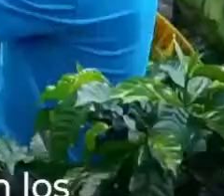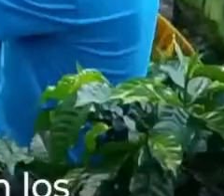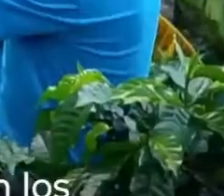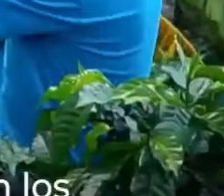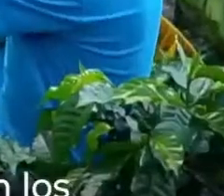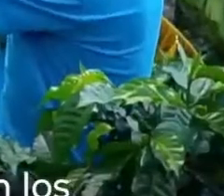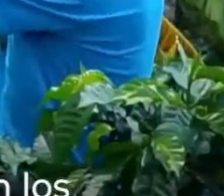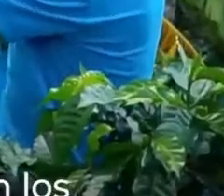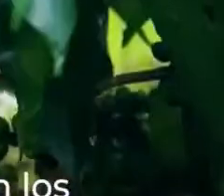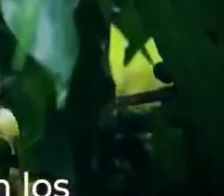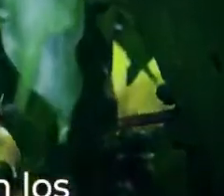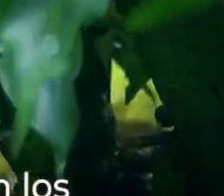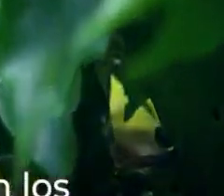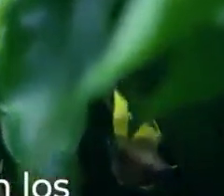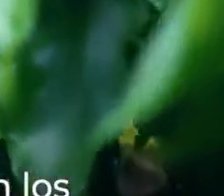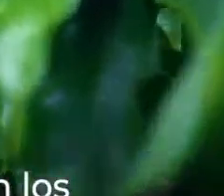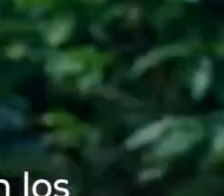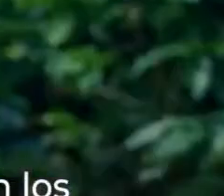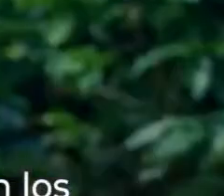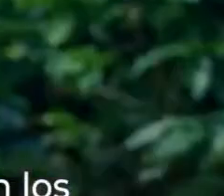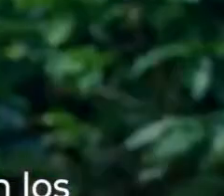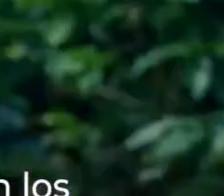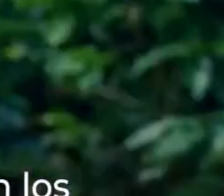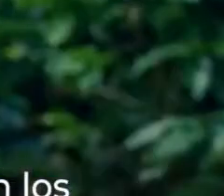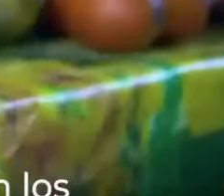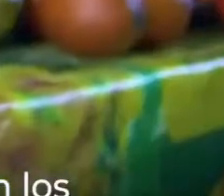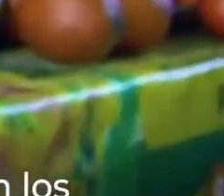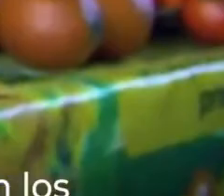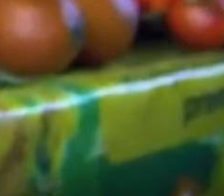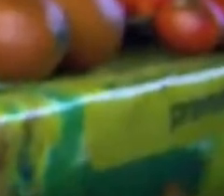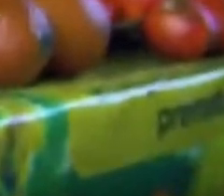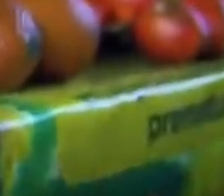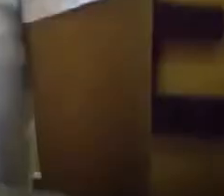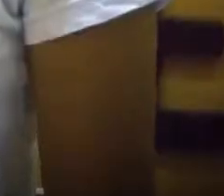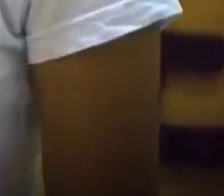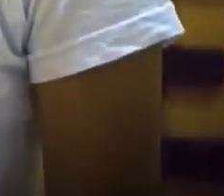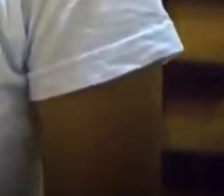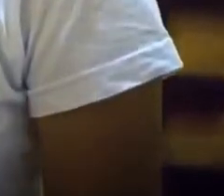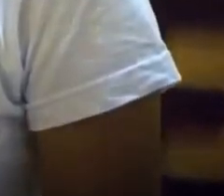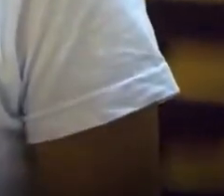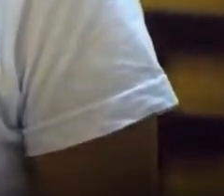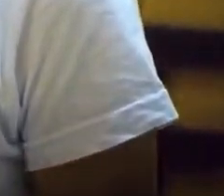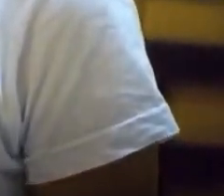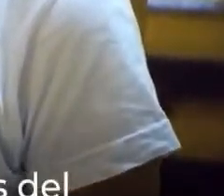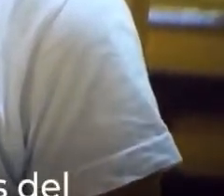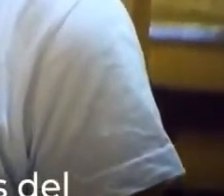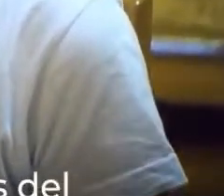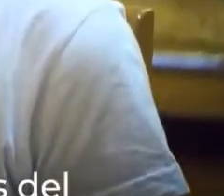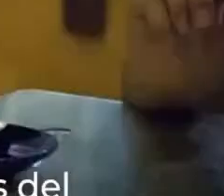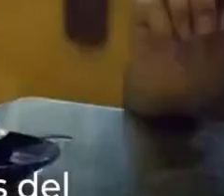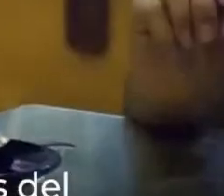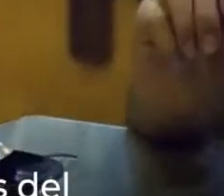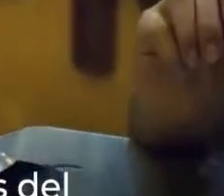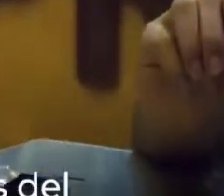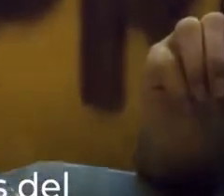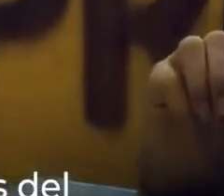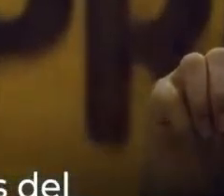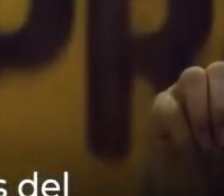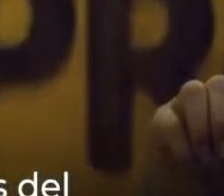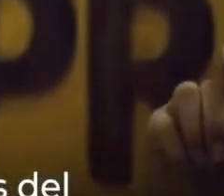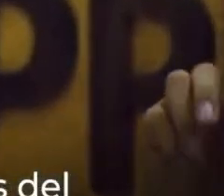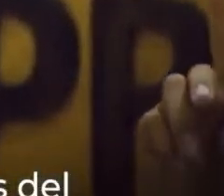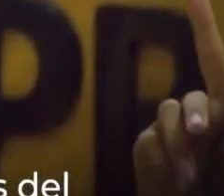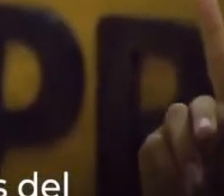También podrás conocer cómo se cosechan los frutos que produce esta zona. Y al final del día, disfrutar de uno de los